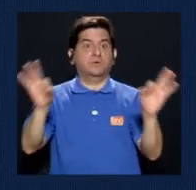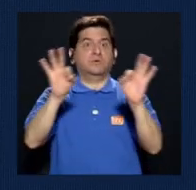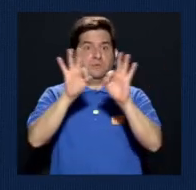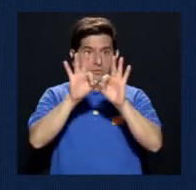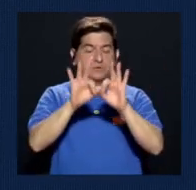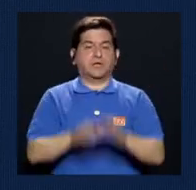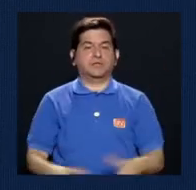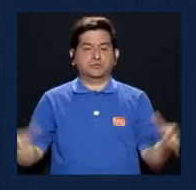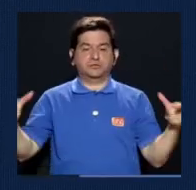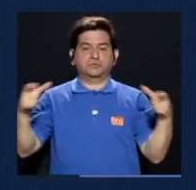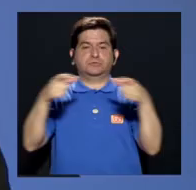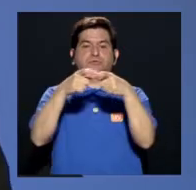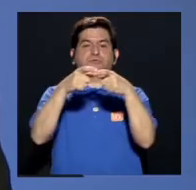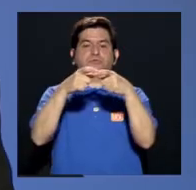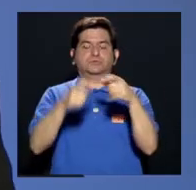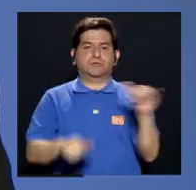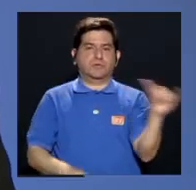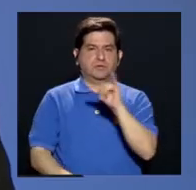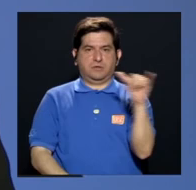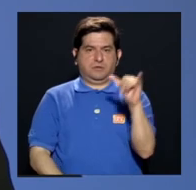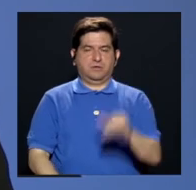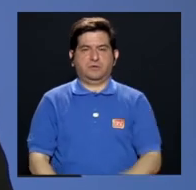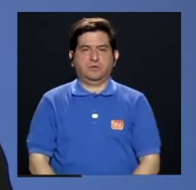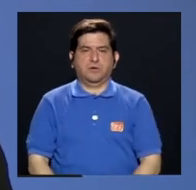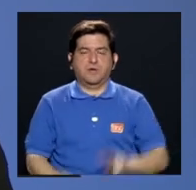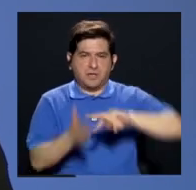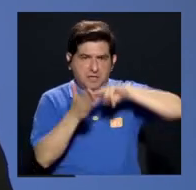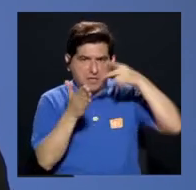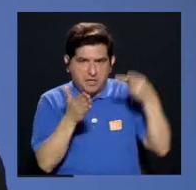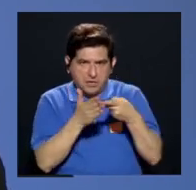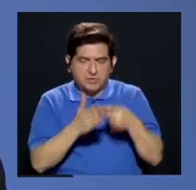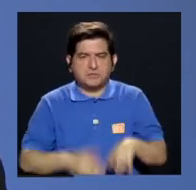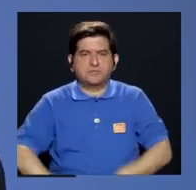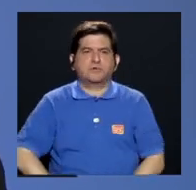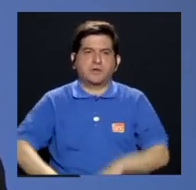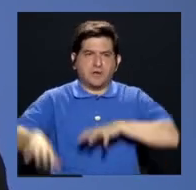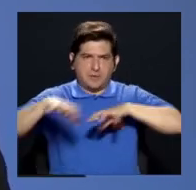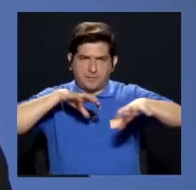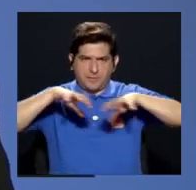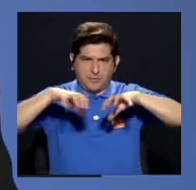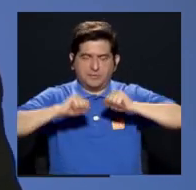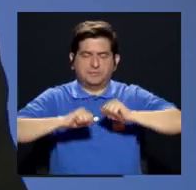importantísimas en la conectividad y también en la movilidad.